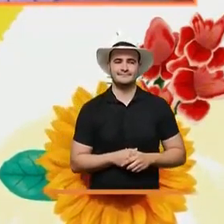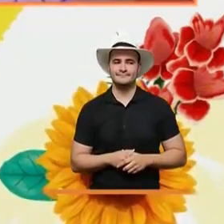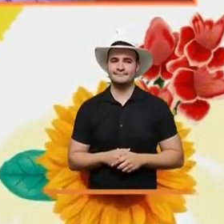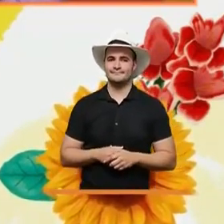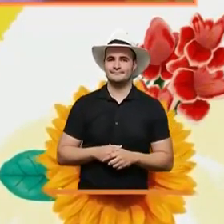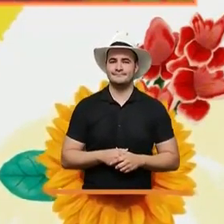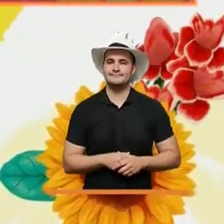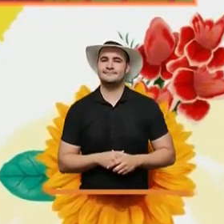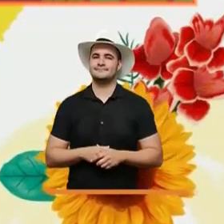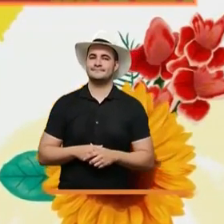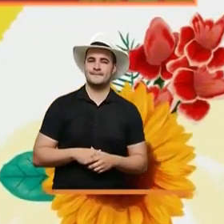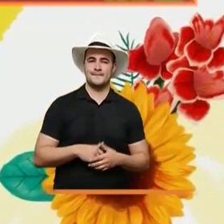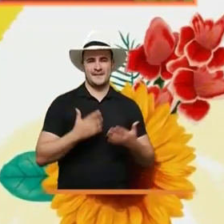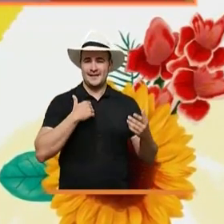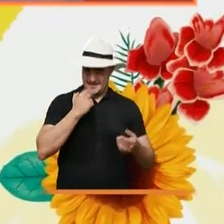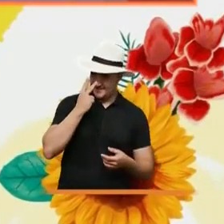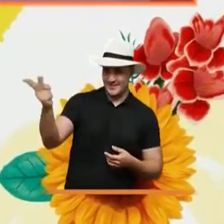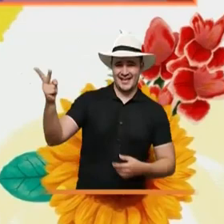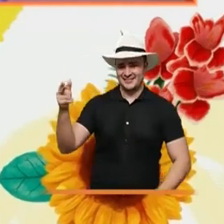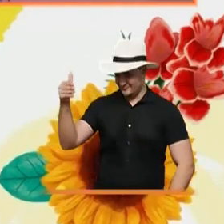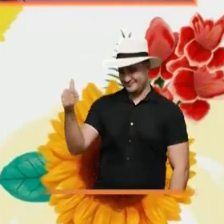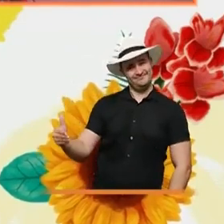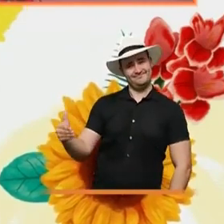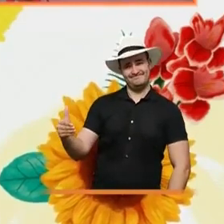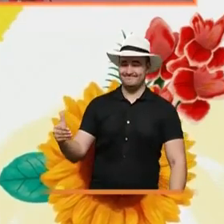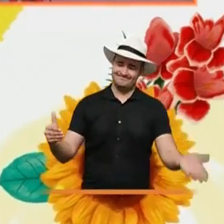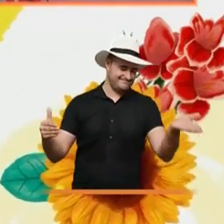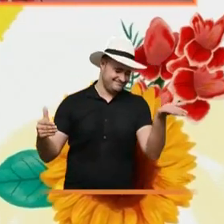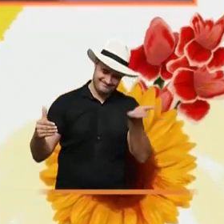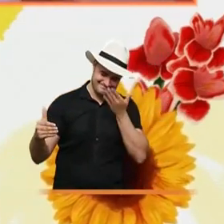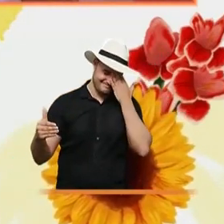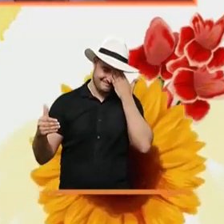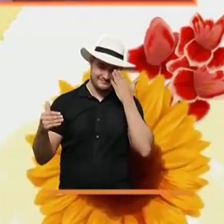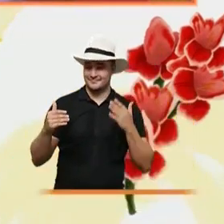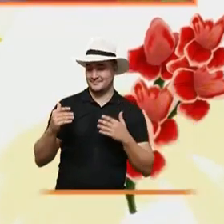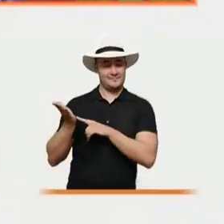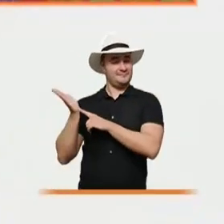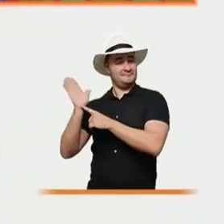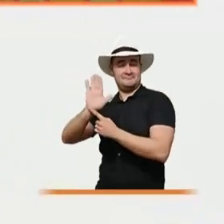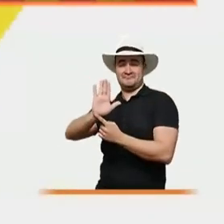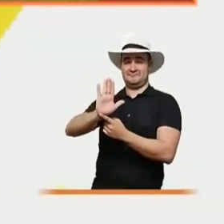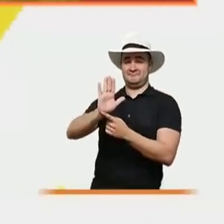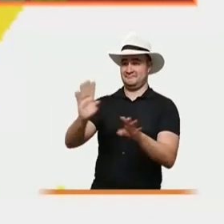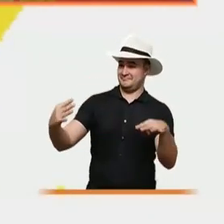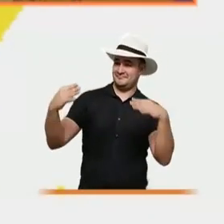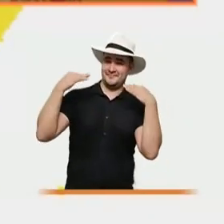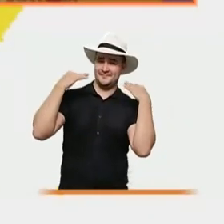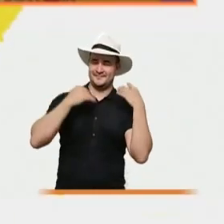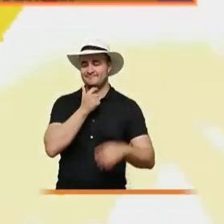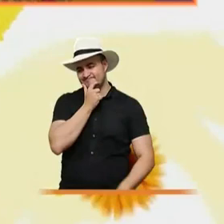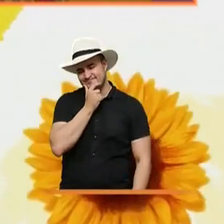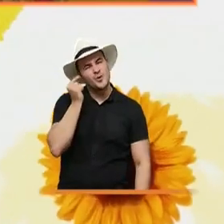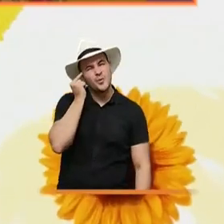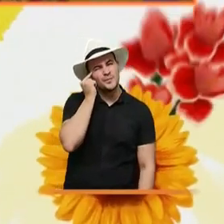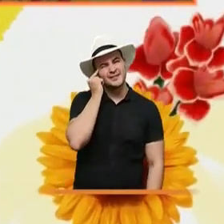tamaño de físico y su presencia tan cool perfecto